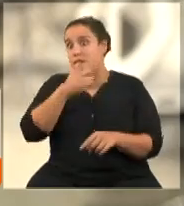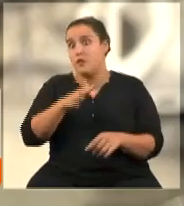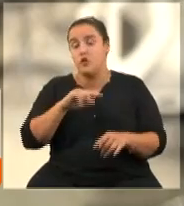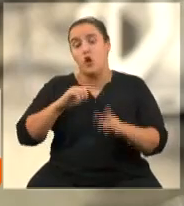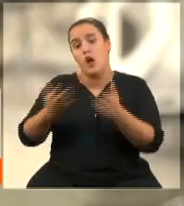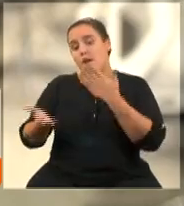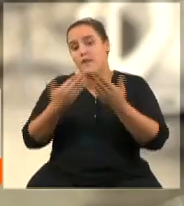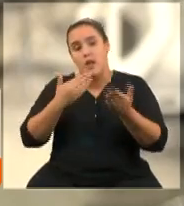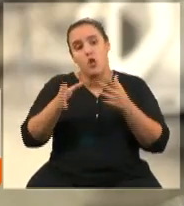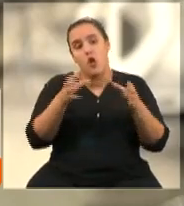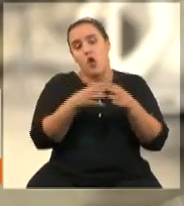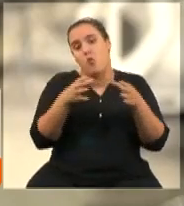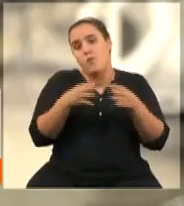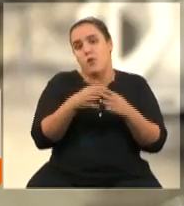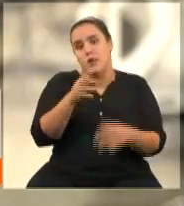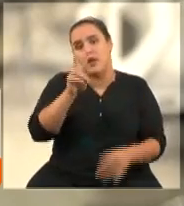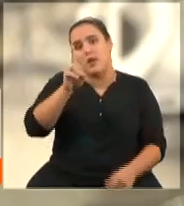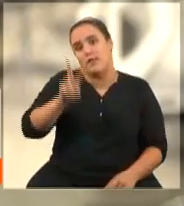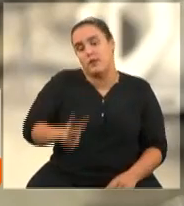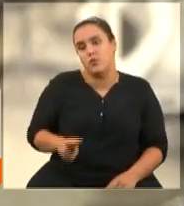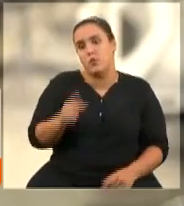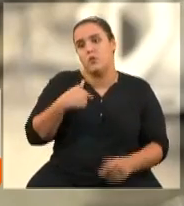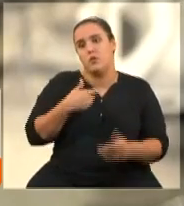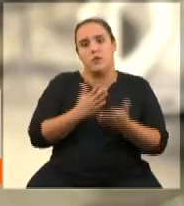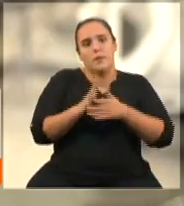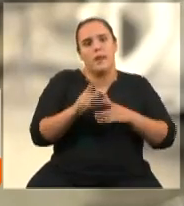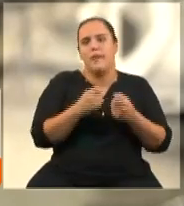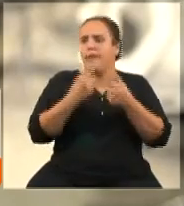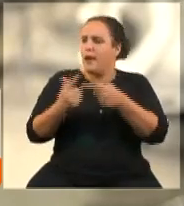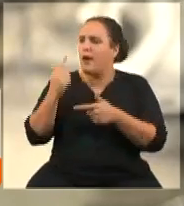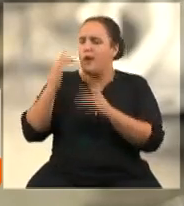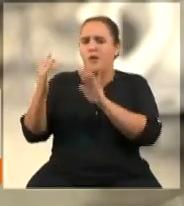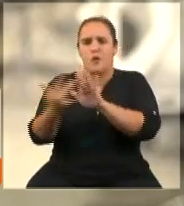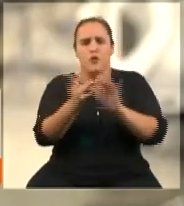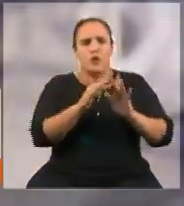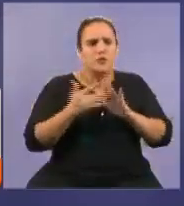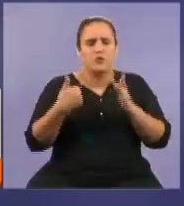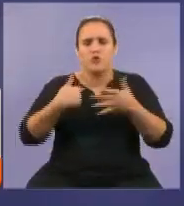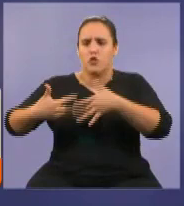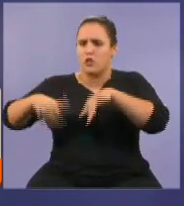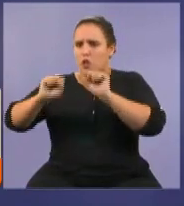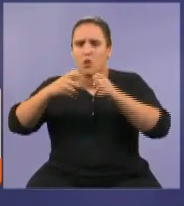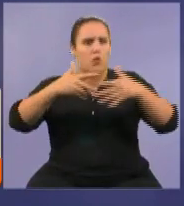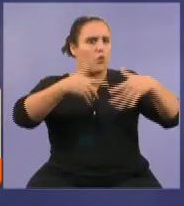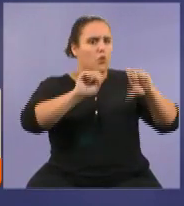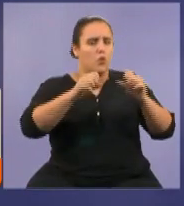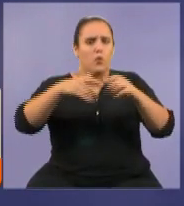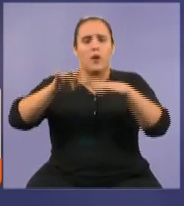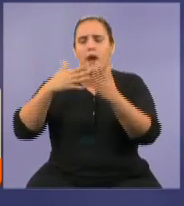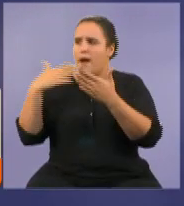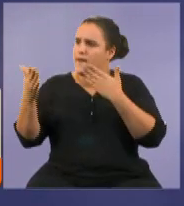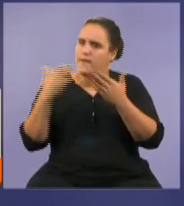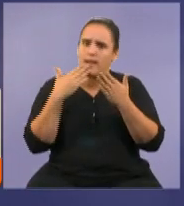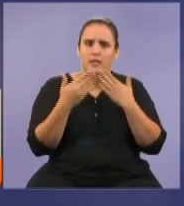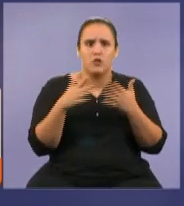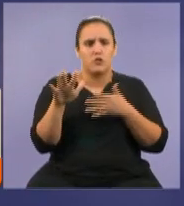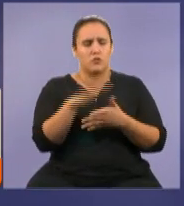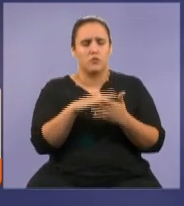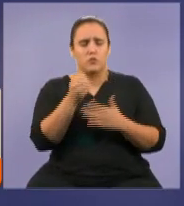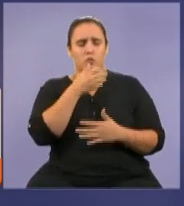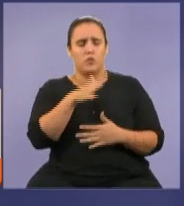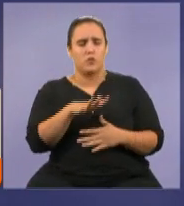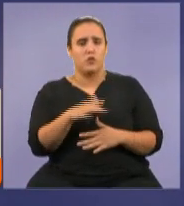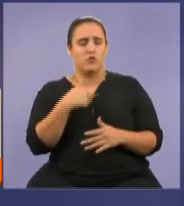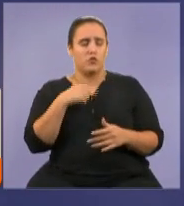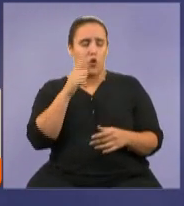en diálogos con la comunidad que uno me va derivando con otro y va descubriendo a su vez en diálogo con ellos dramas que yo no conocía